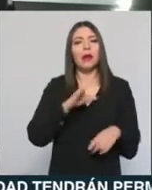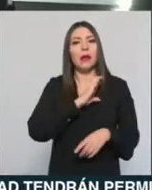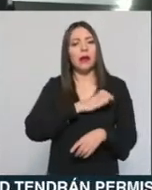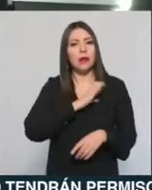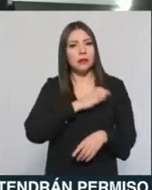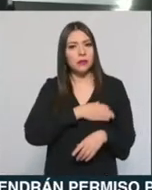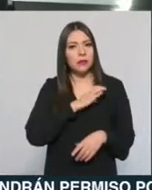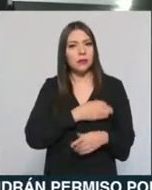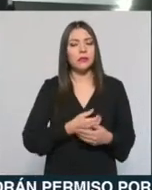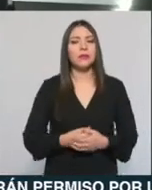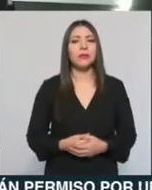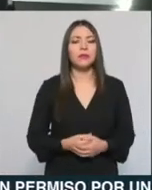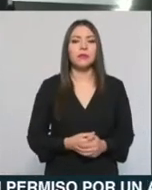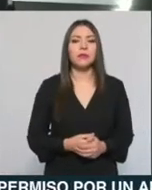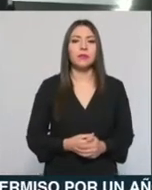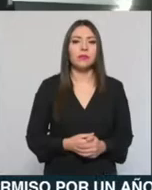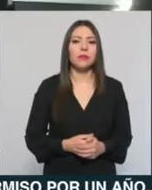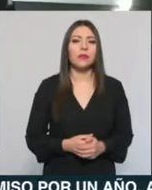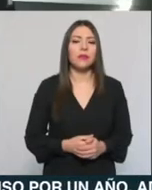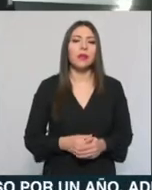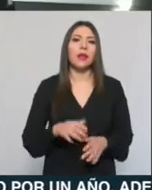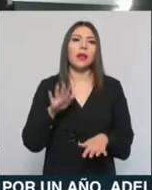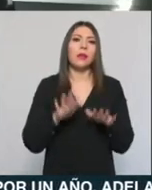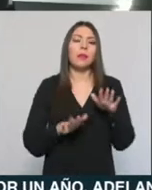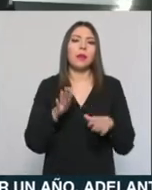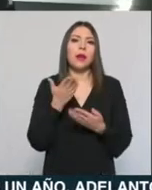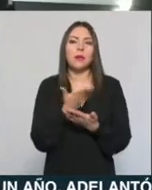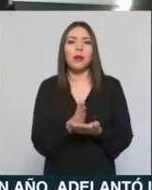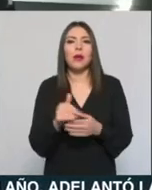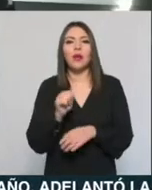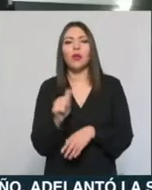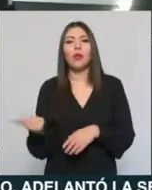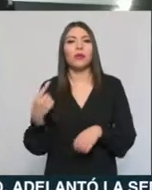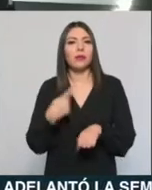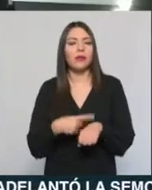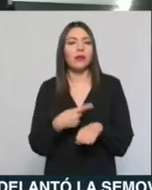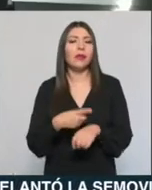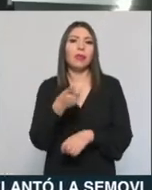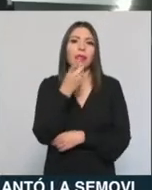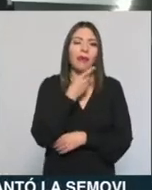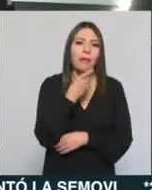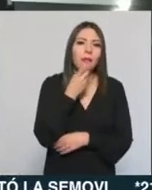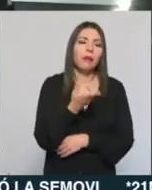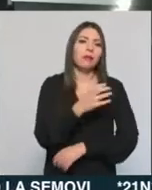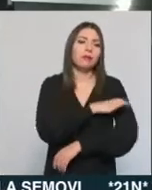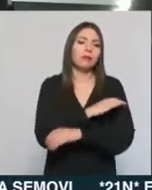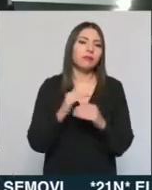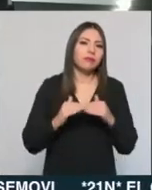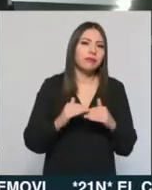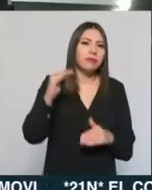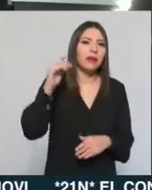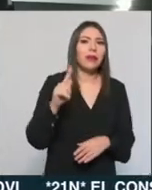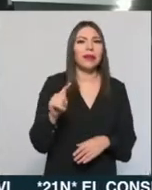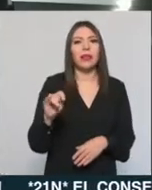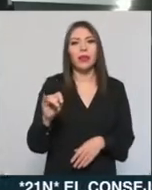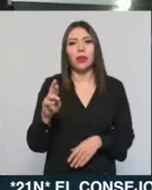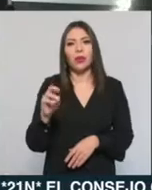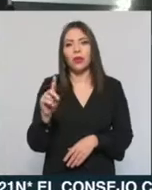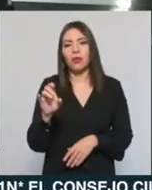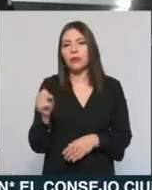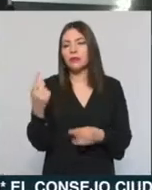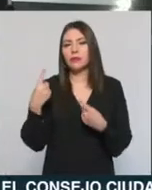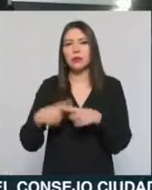y tiene mala tiroides, hipertensión, diabetes, ¿no? Infinidad de enfermedades que todavía